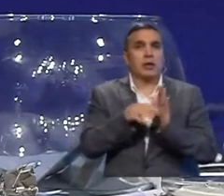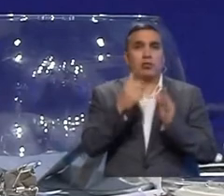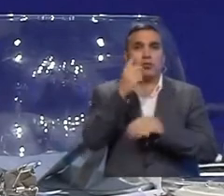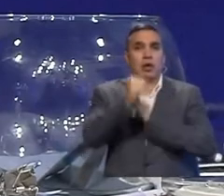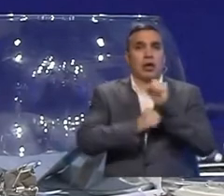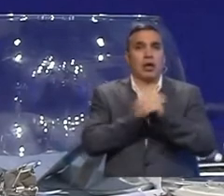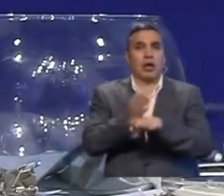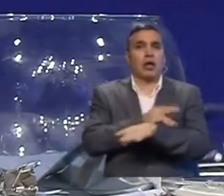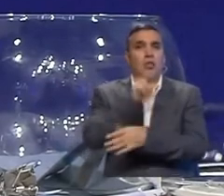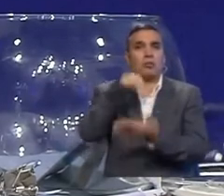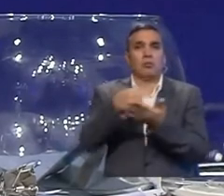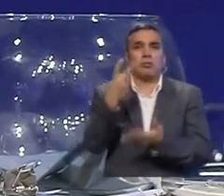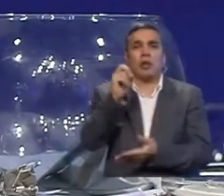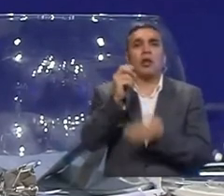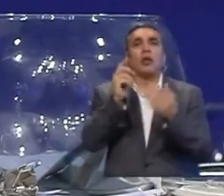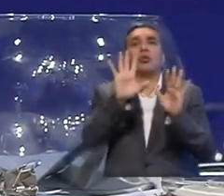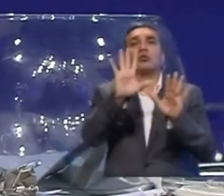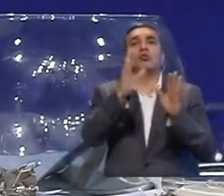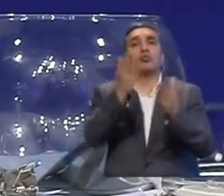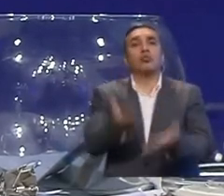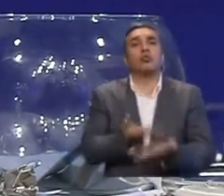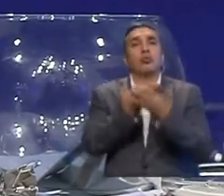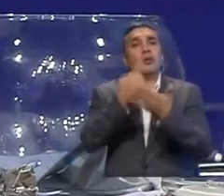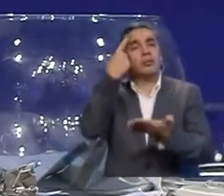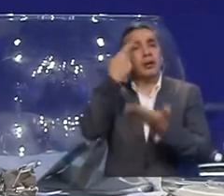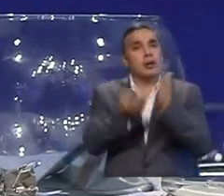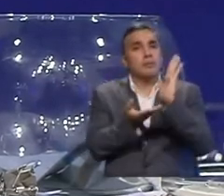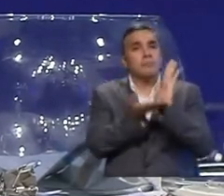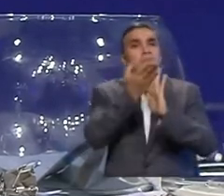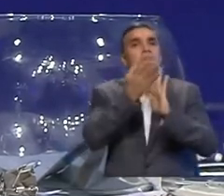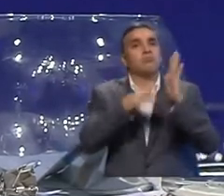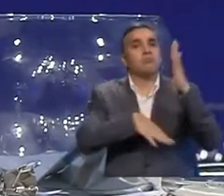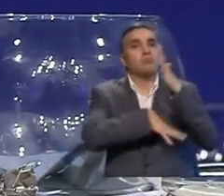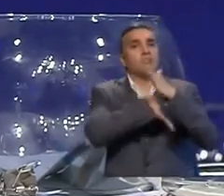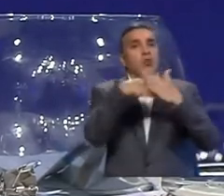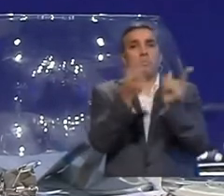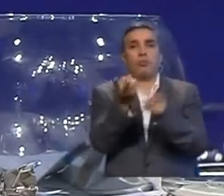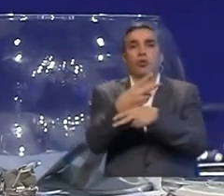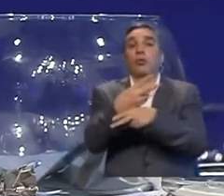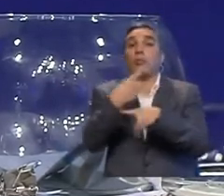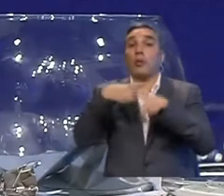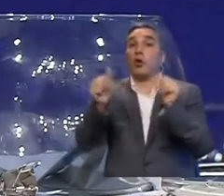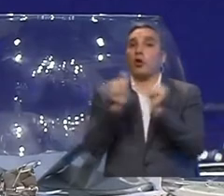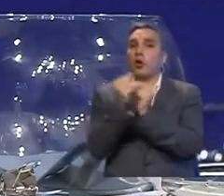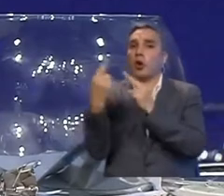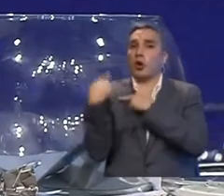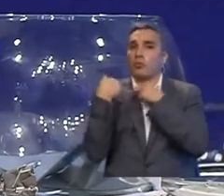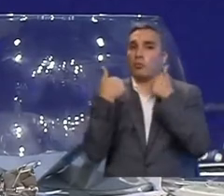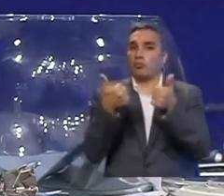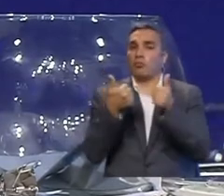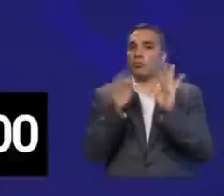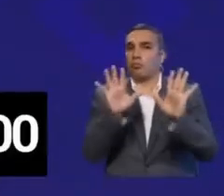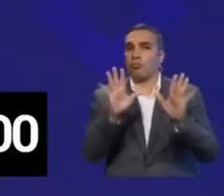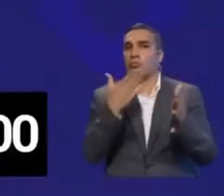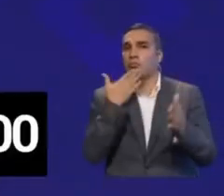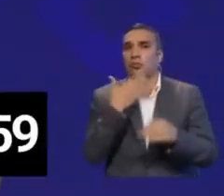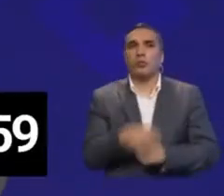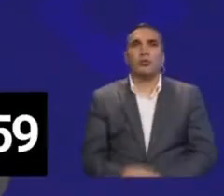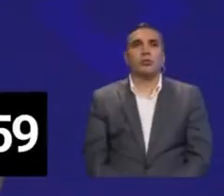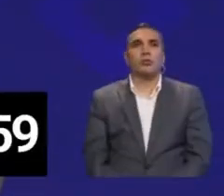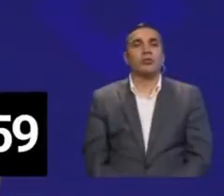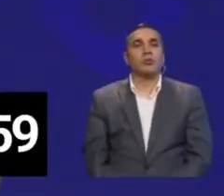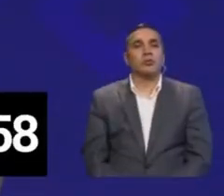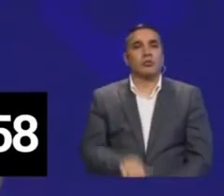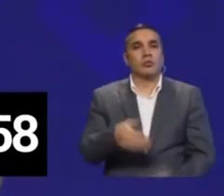anterior, 2020, ¿cuál es su propuesta para incrementar la producción petrolera de manera sostenida y sostenible?